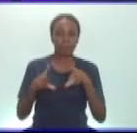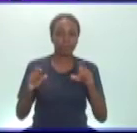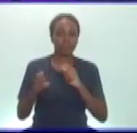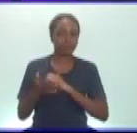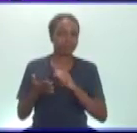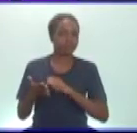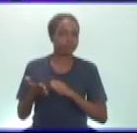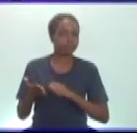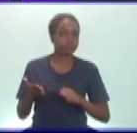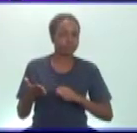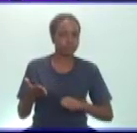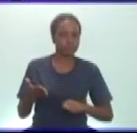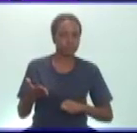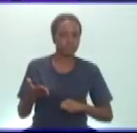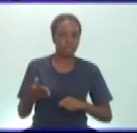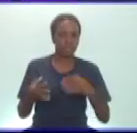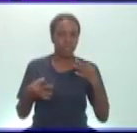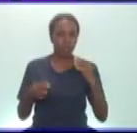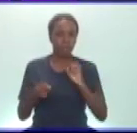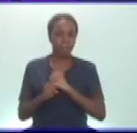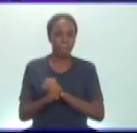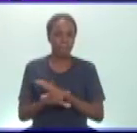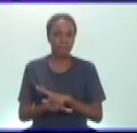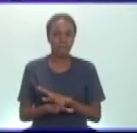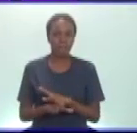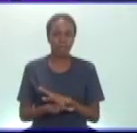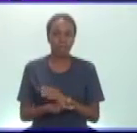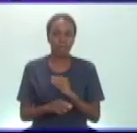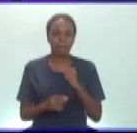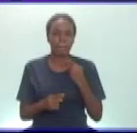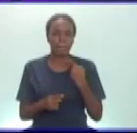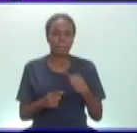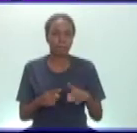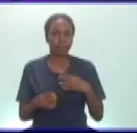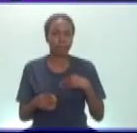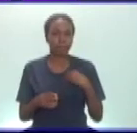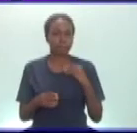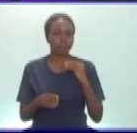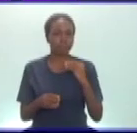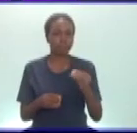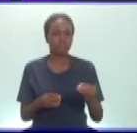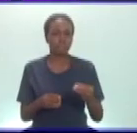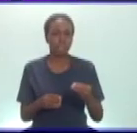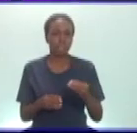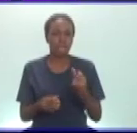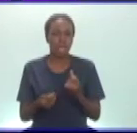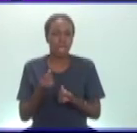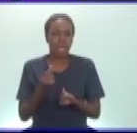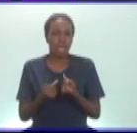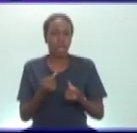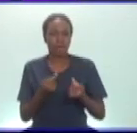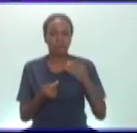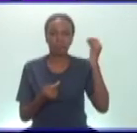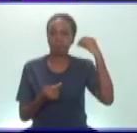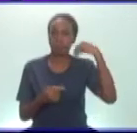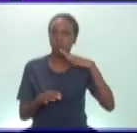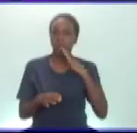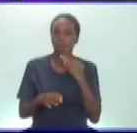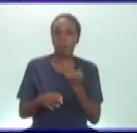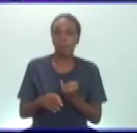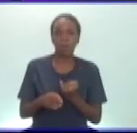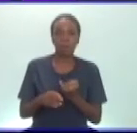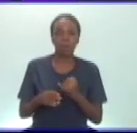la hoja en blanco. Pero yo les voy a ir dando algunos elementos que usted debe tener en cuenta para redactar ese texto y poderse ajustar al